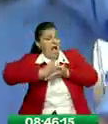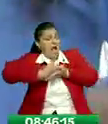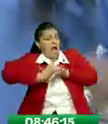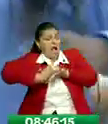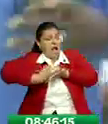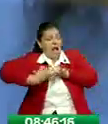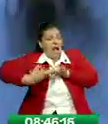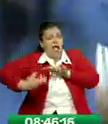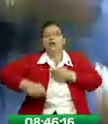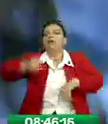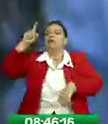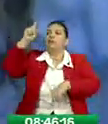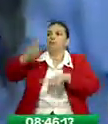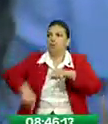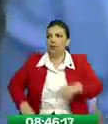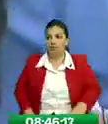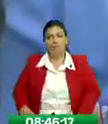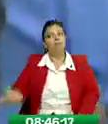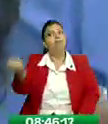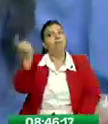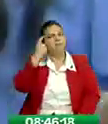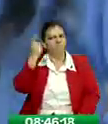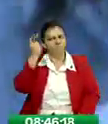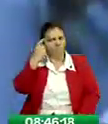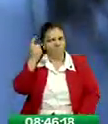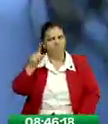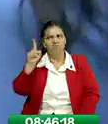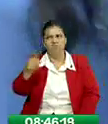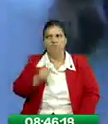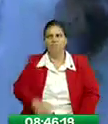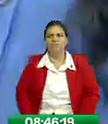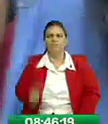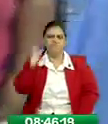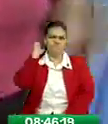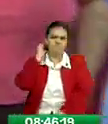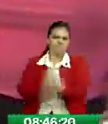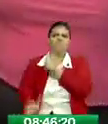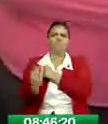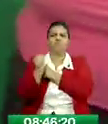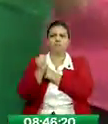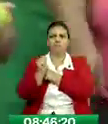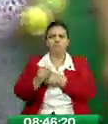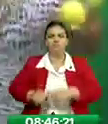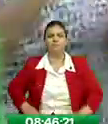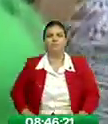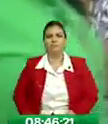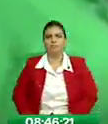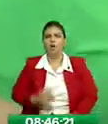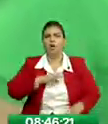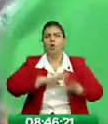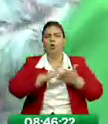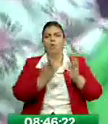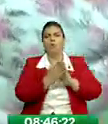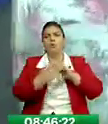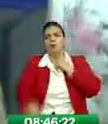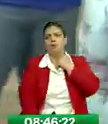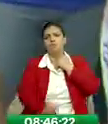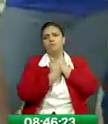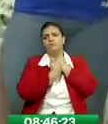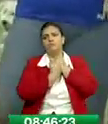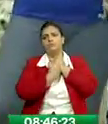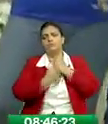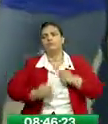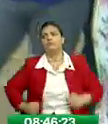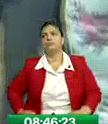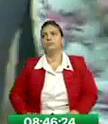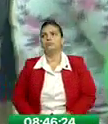vas a mostrar, piénsalo dos veces, porque yo no estoy sola. A ver, ¿cómo es?